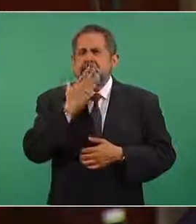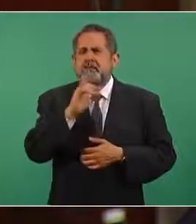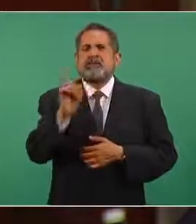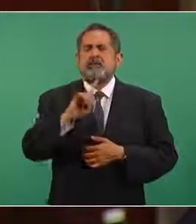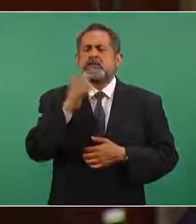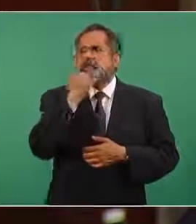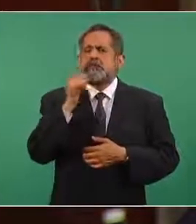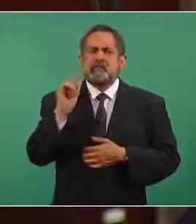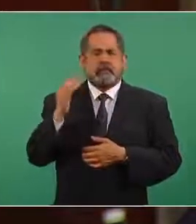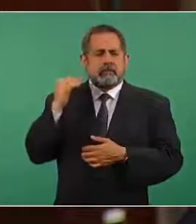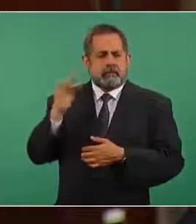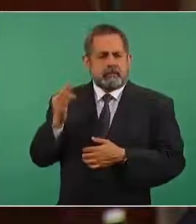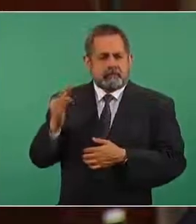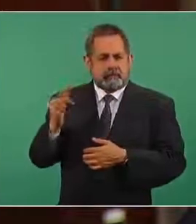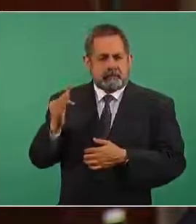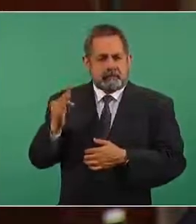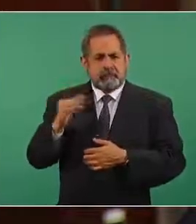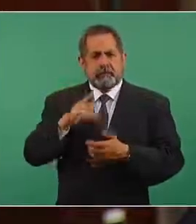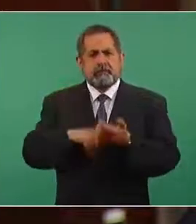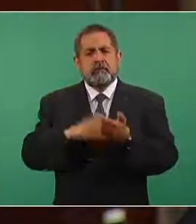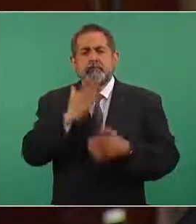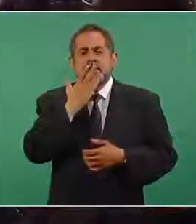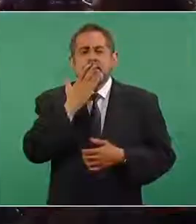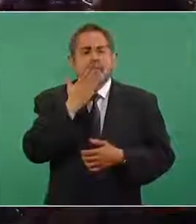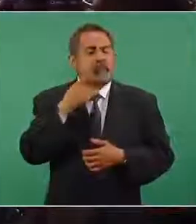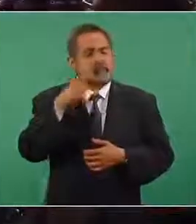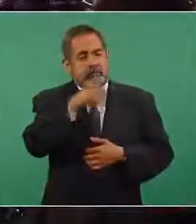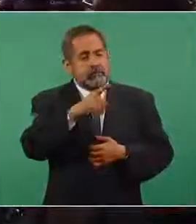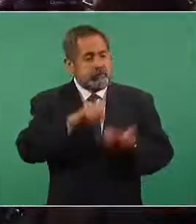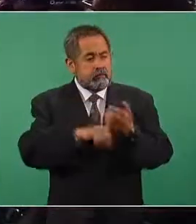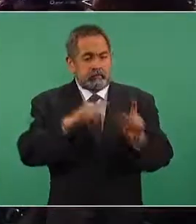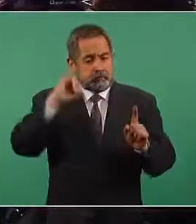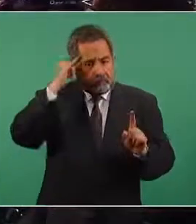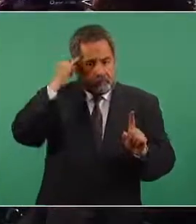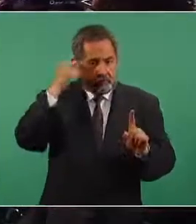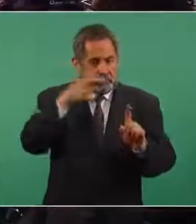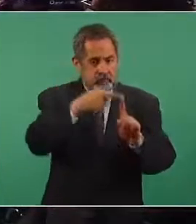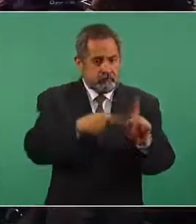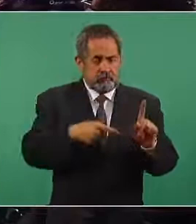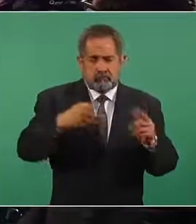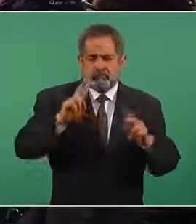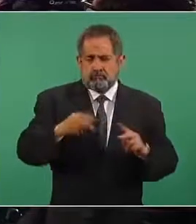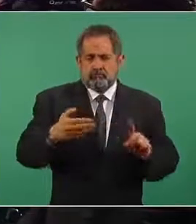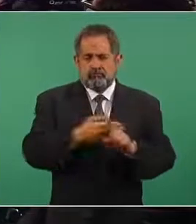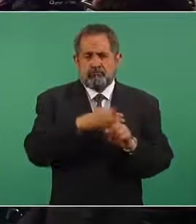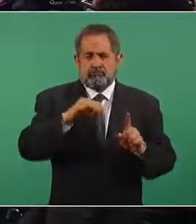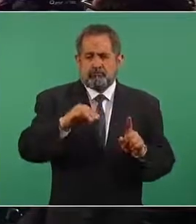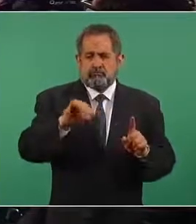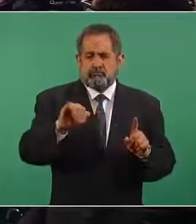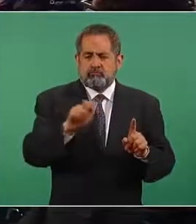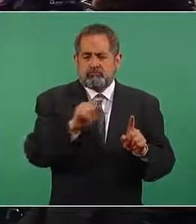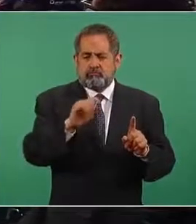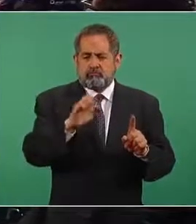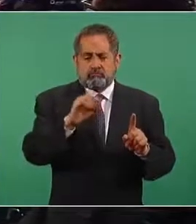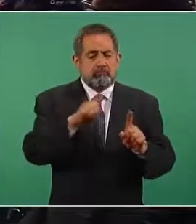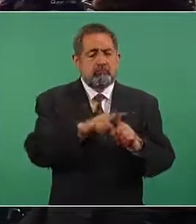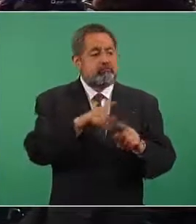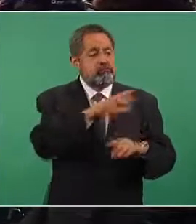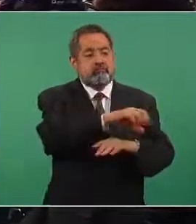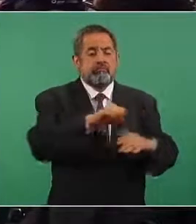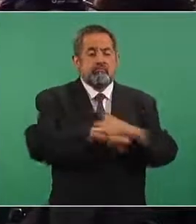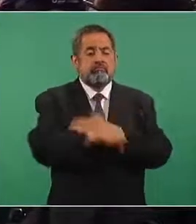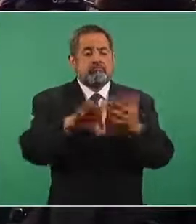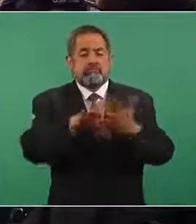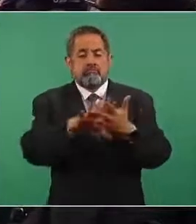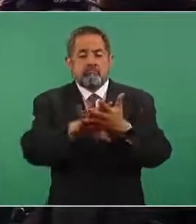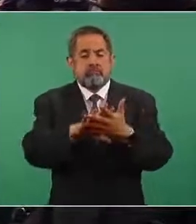ahora en febrero, en Sonora hay un indígena mixteco encarcelado por una acción que